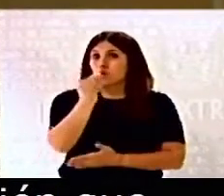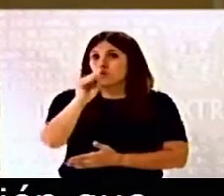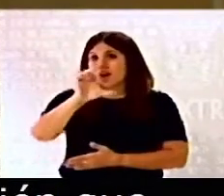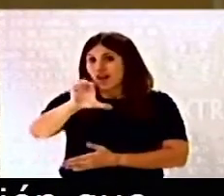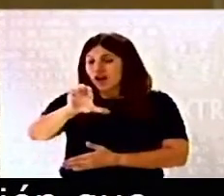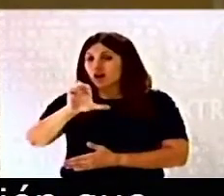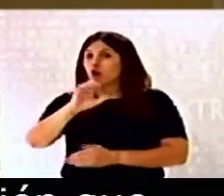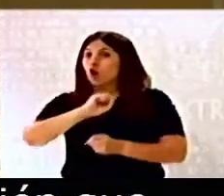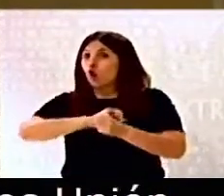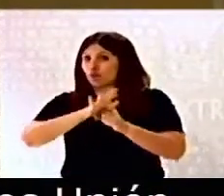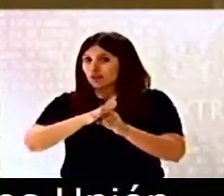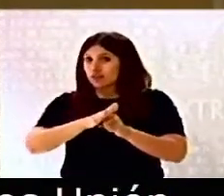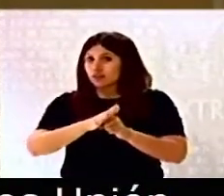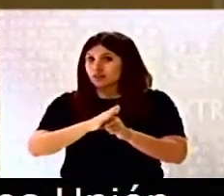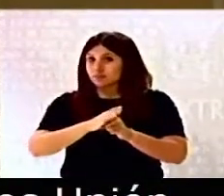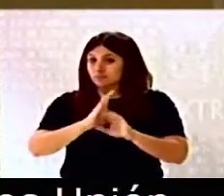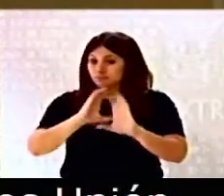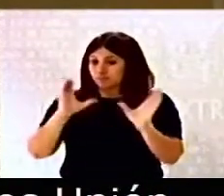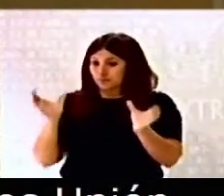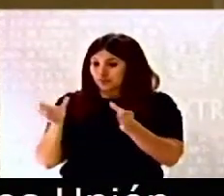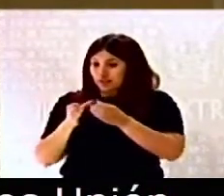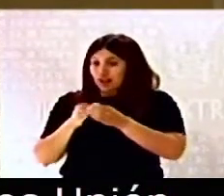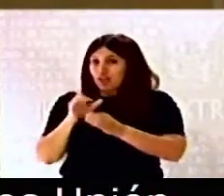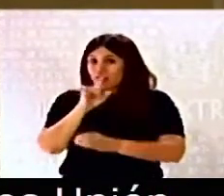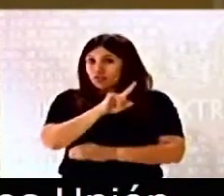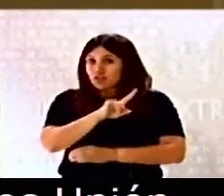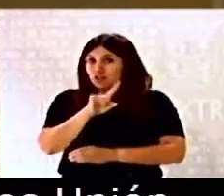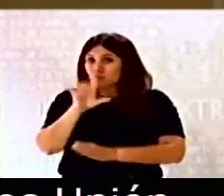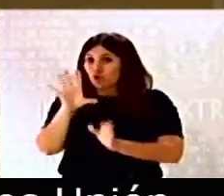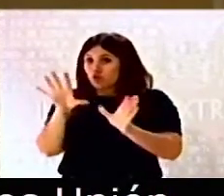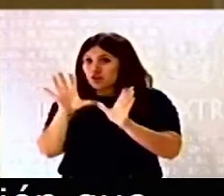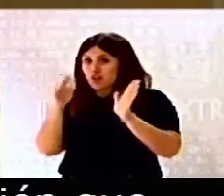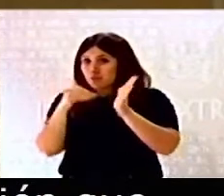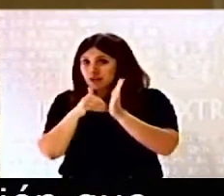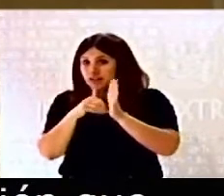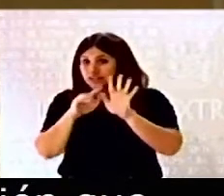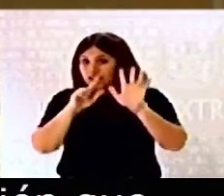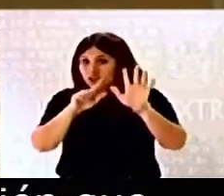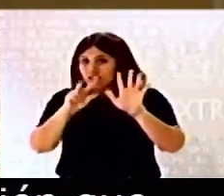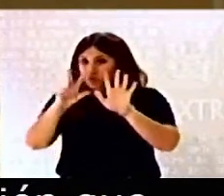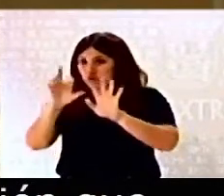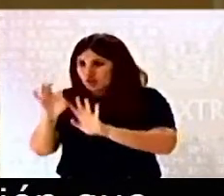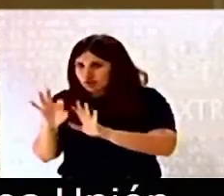de los cuales 110.670 son de vacunación